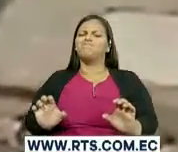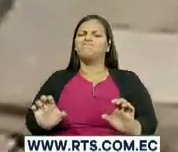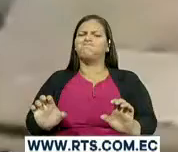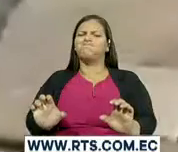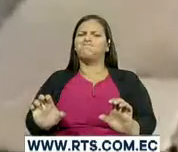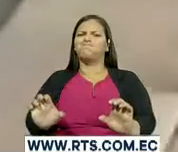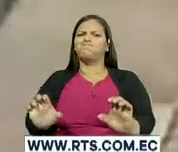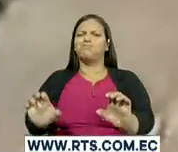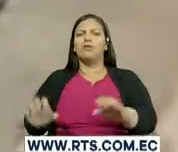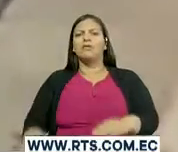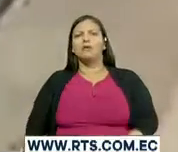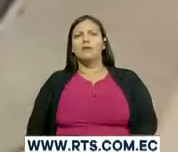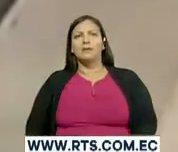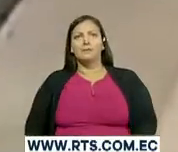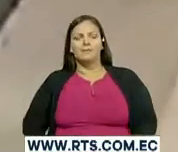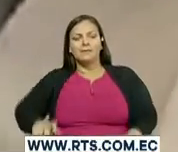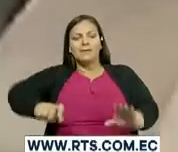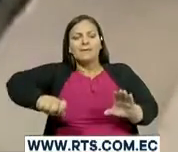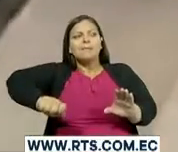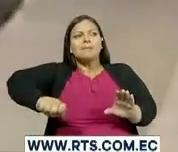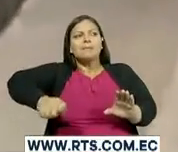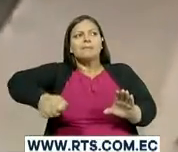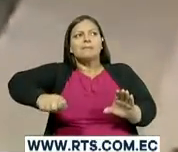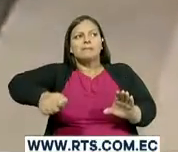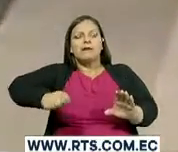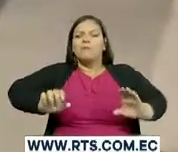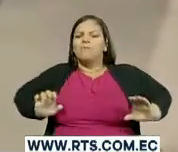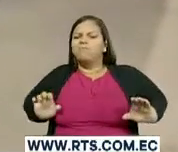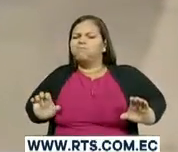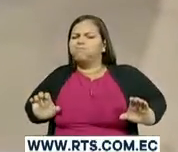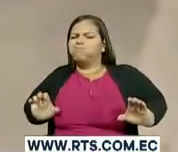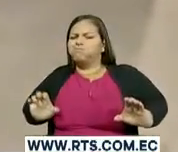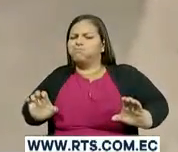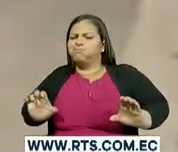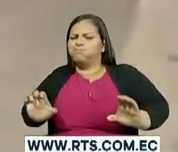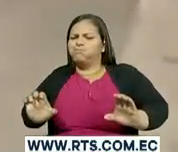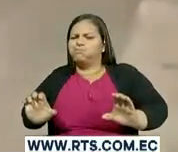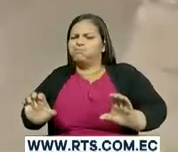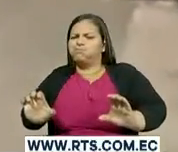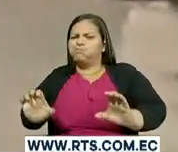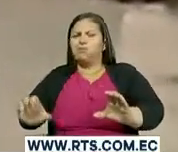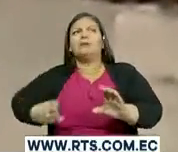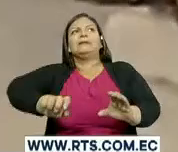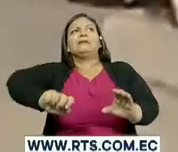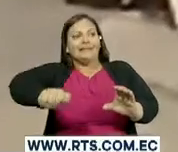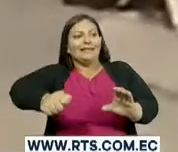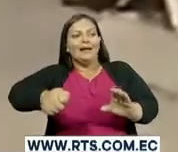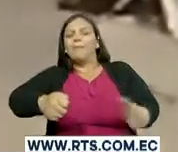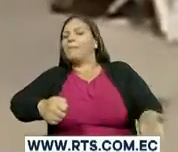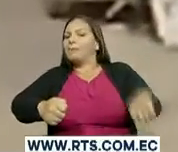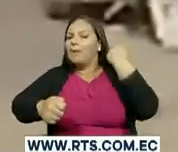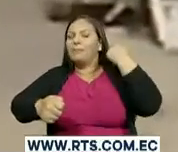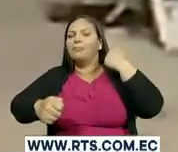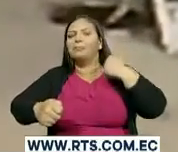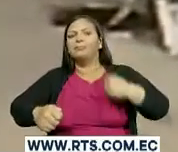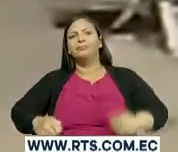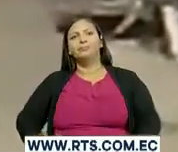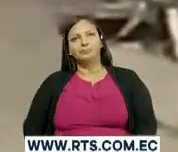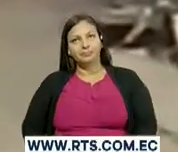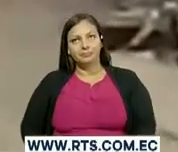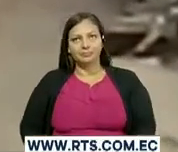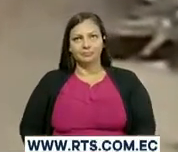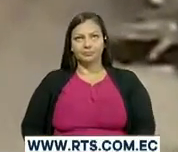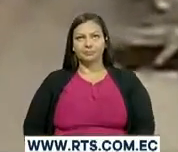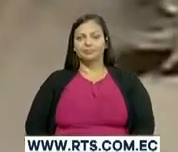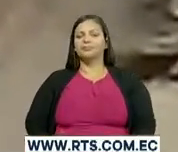Entonces él va empujando el vehículo ya con fuerza para que el compañero, ahí en este momento lo acaban de encender el vehículo. Allá lo encienden y él ya